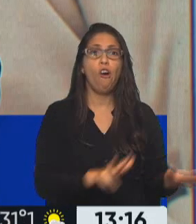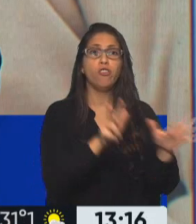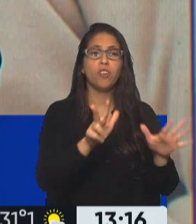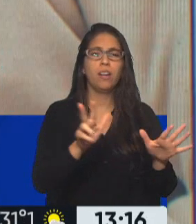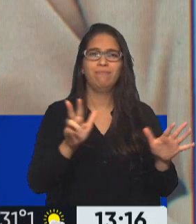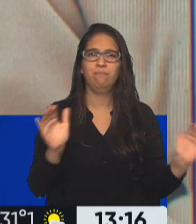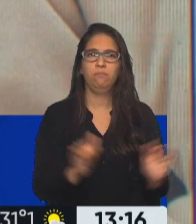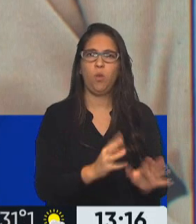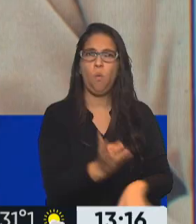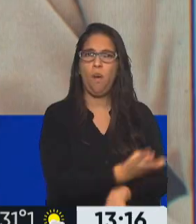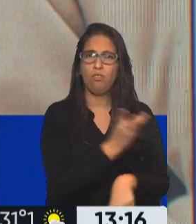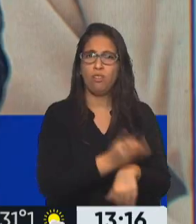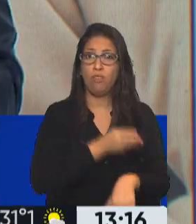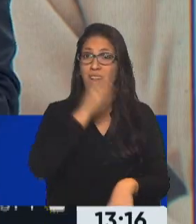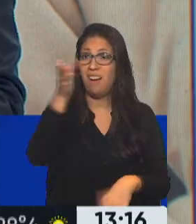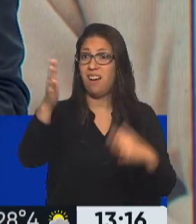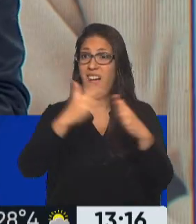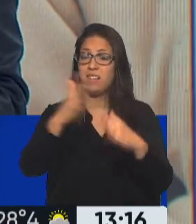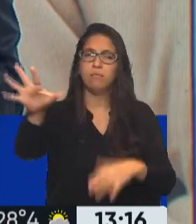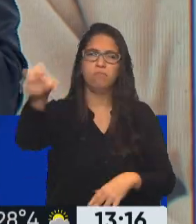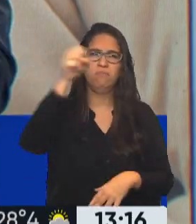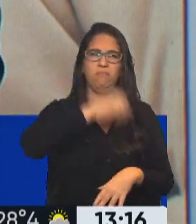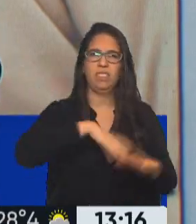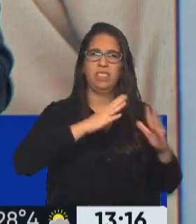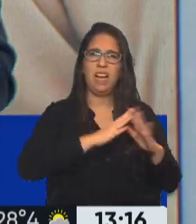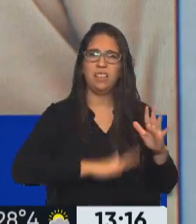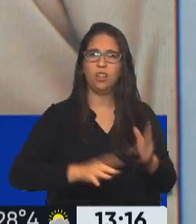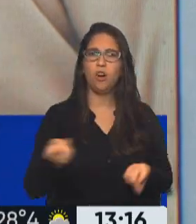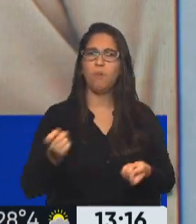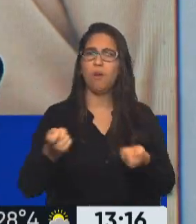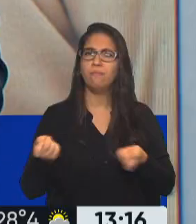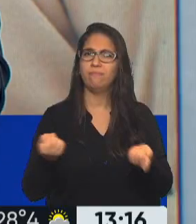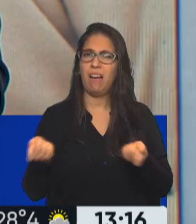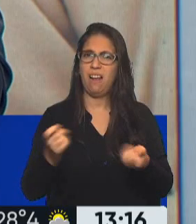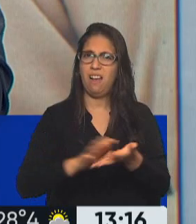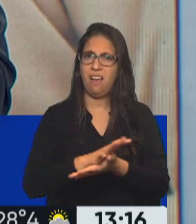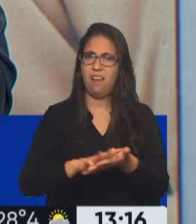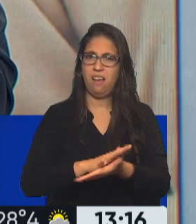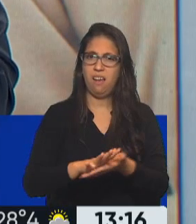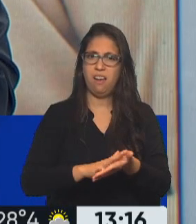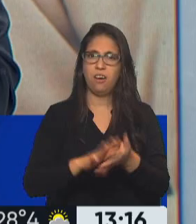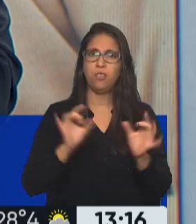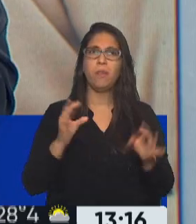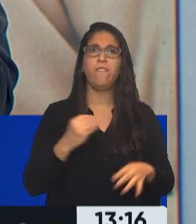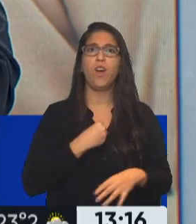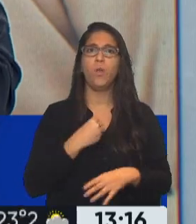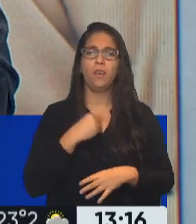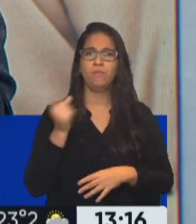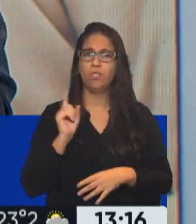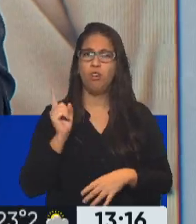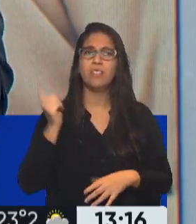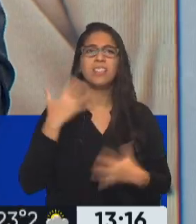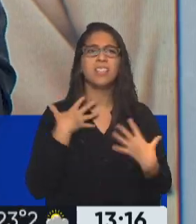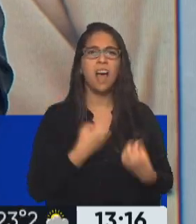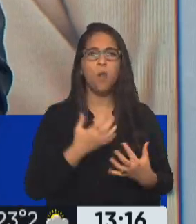4 horas, en vez de ir a tu casa, puedes traerlos a casa. Digo, empezar a una negociación que no tiene que ver solo con la voluntad, tiene que ver con la